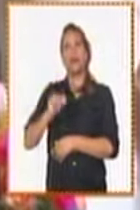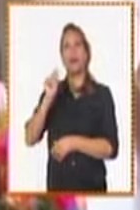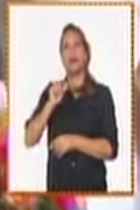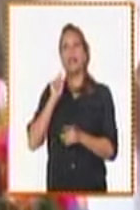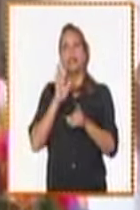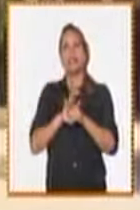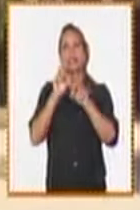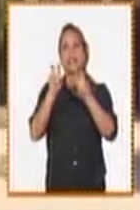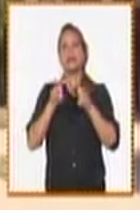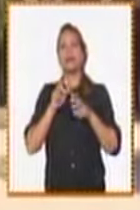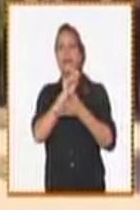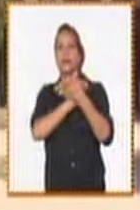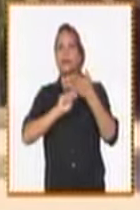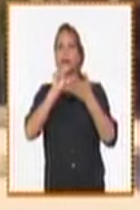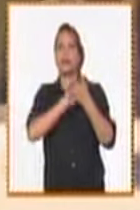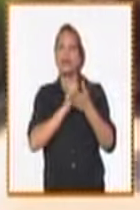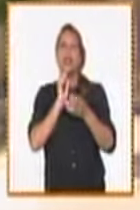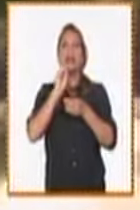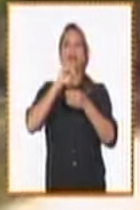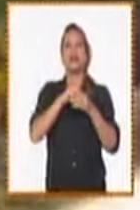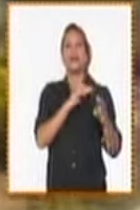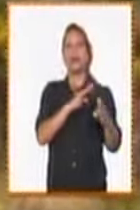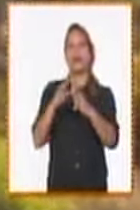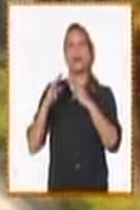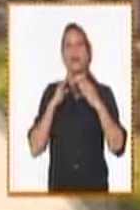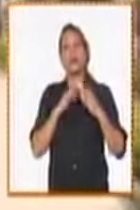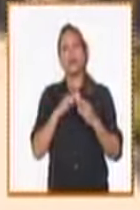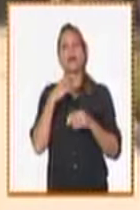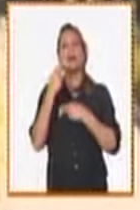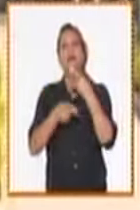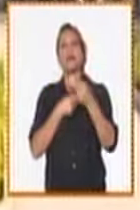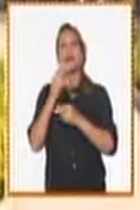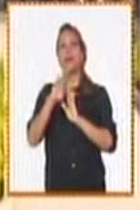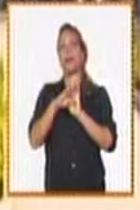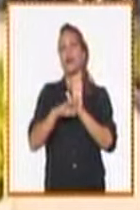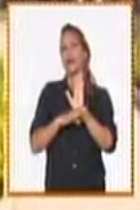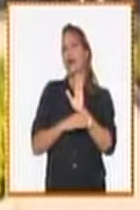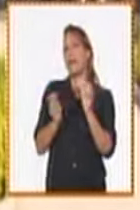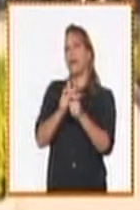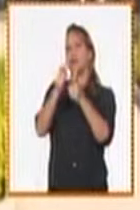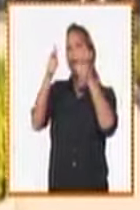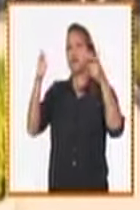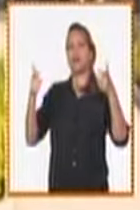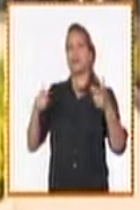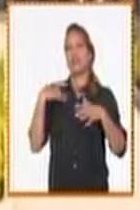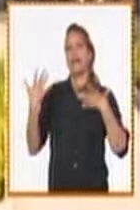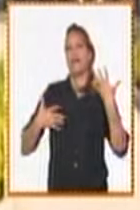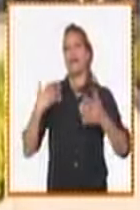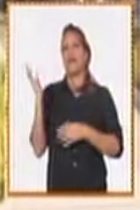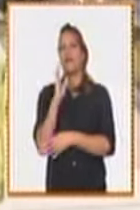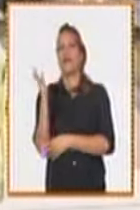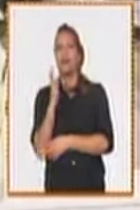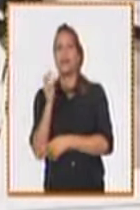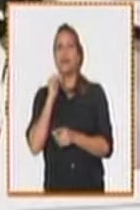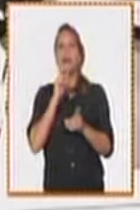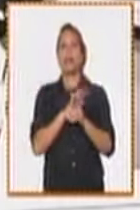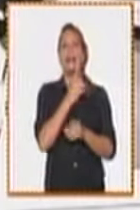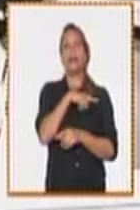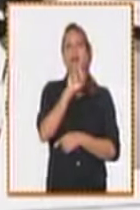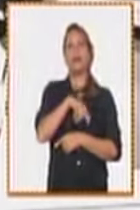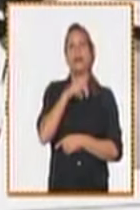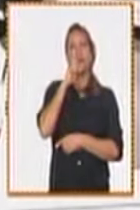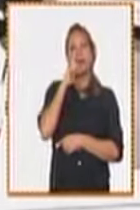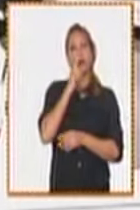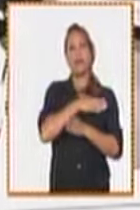Municipal del Poder Popular, desde las comunidades, porque vamos a hacer un amplio programa de celebración desde el 1 de noviembre hasta el 5 de